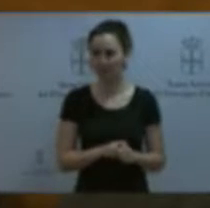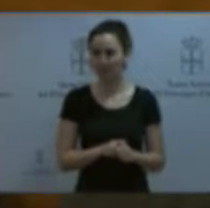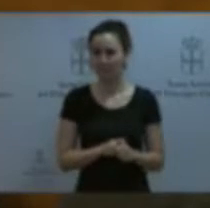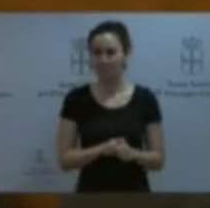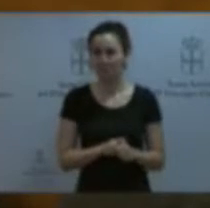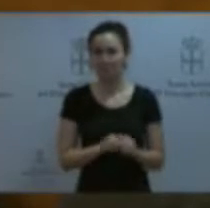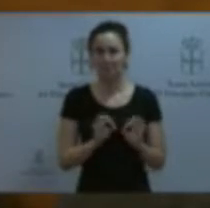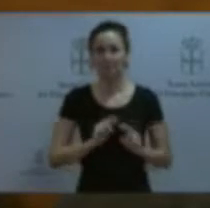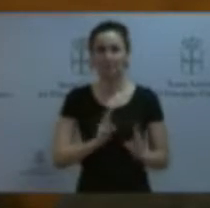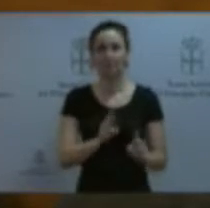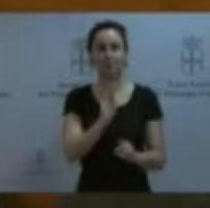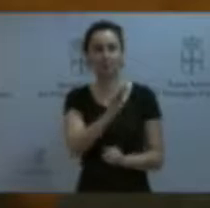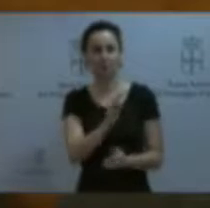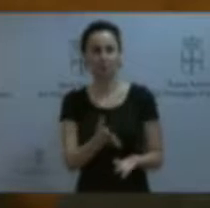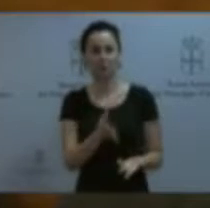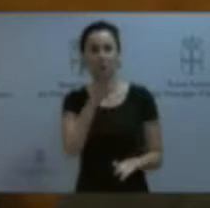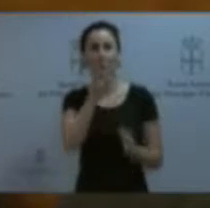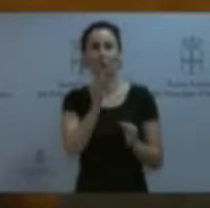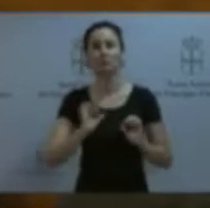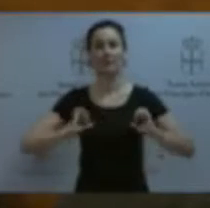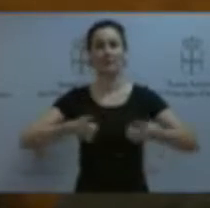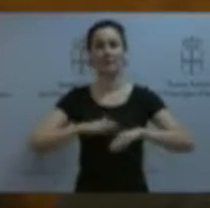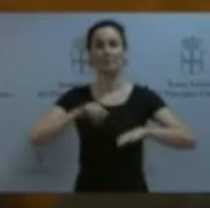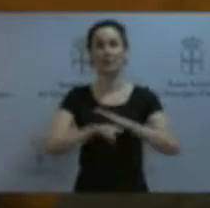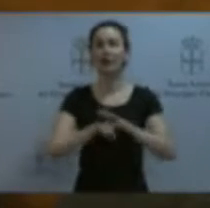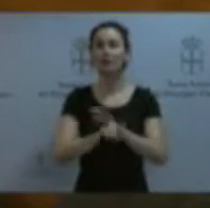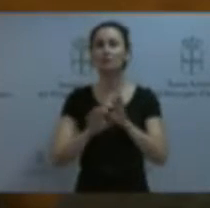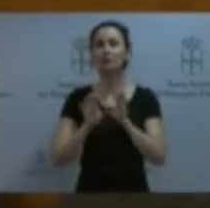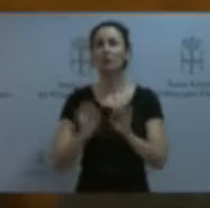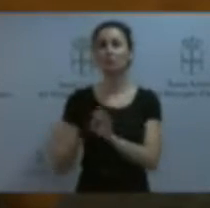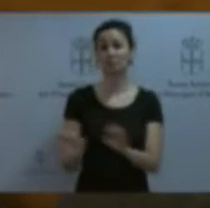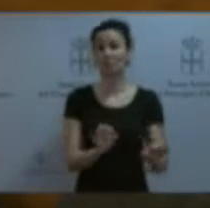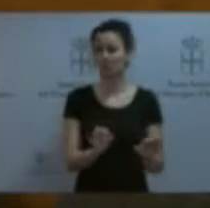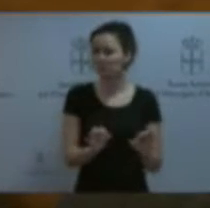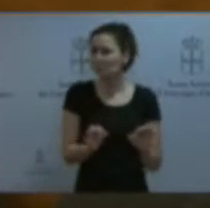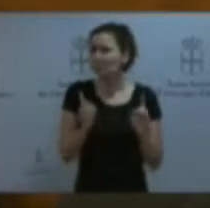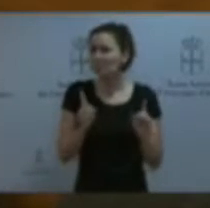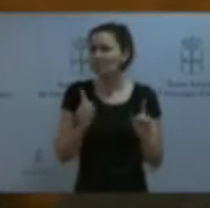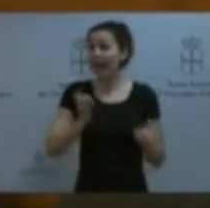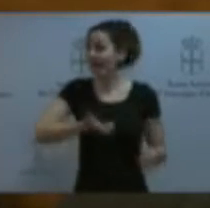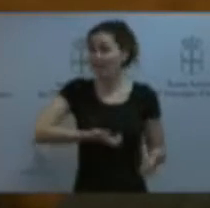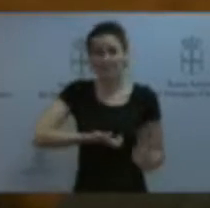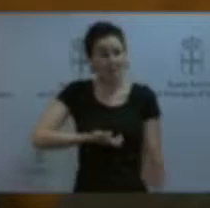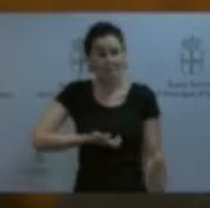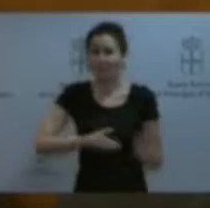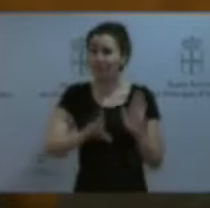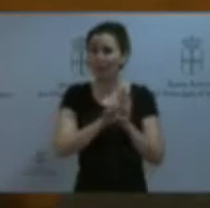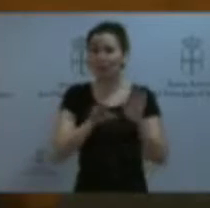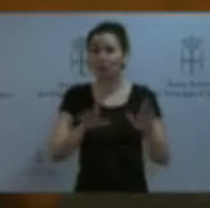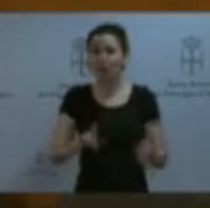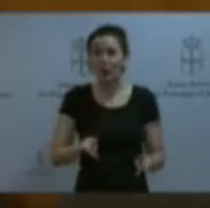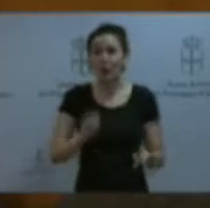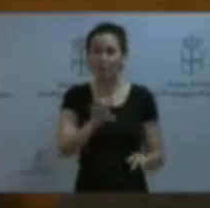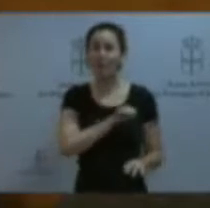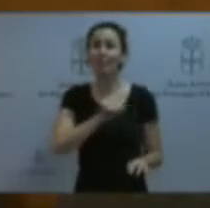voy a contestar a la pregunta, que la iniciativa para la tramitación del planeamiento es estrictamente municipal, conforme a la ley del suelo de nuestra comunidad,